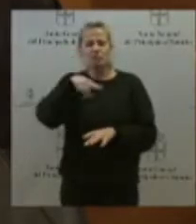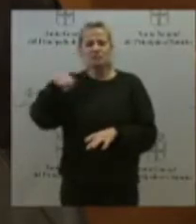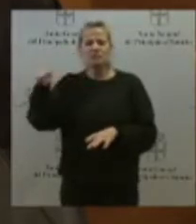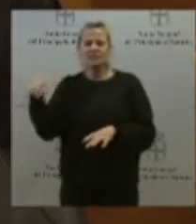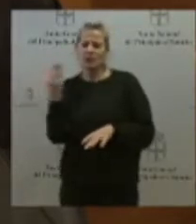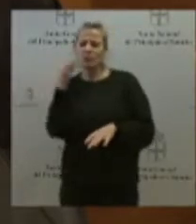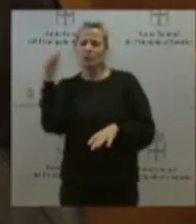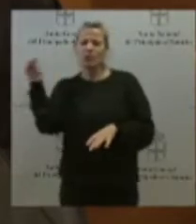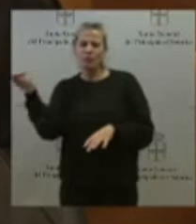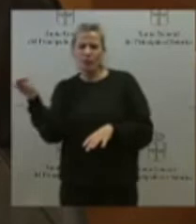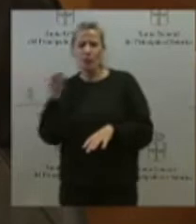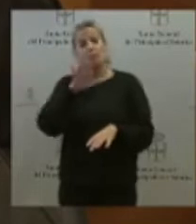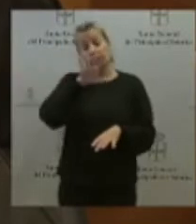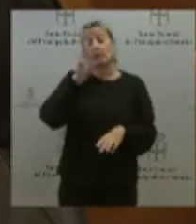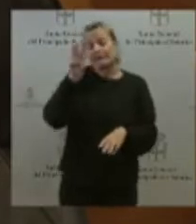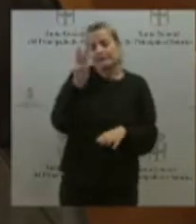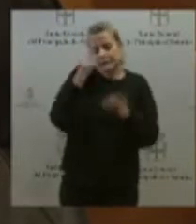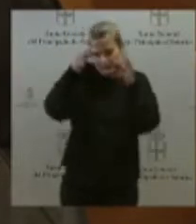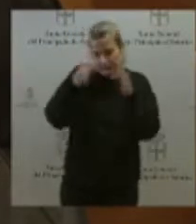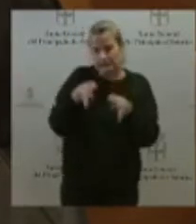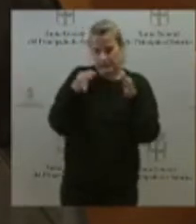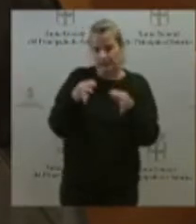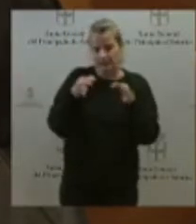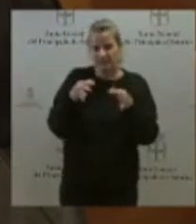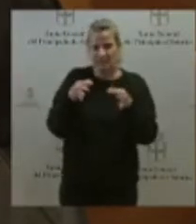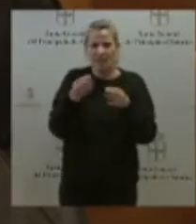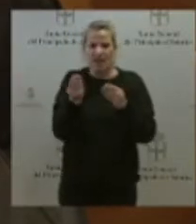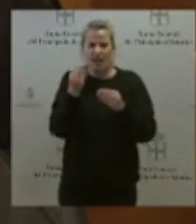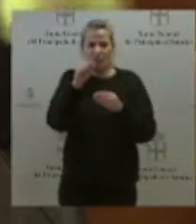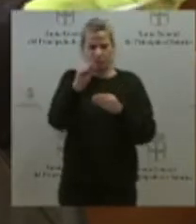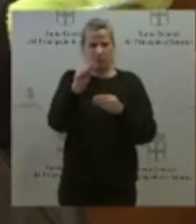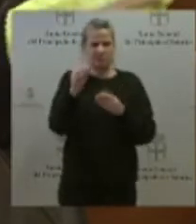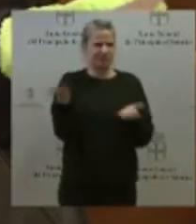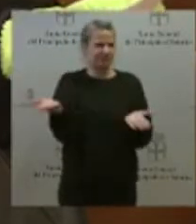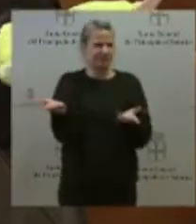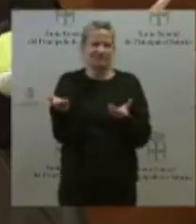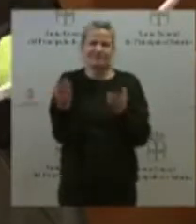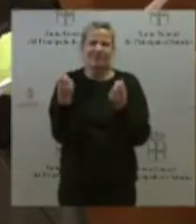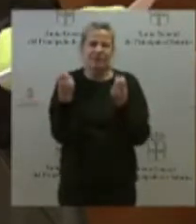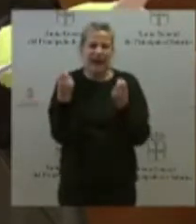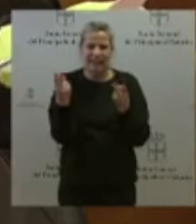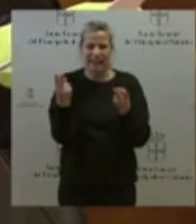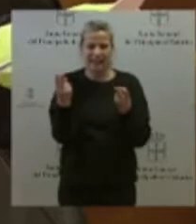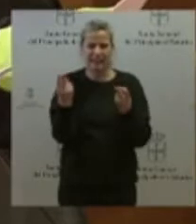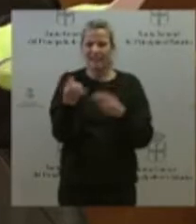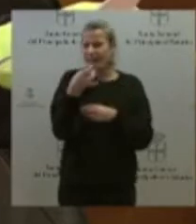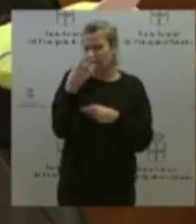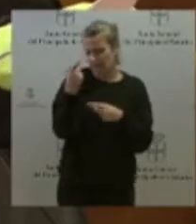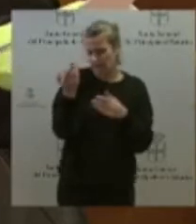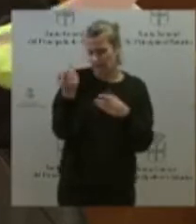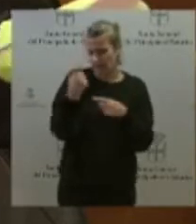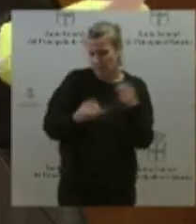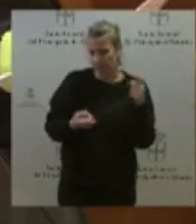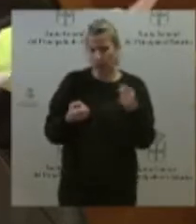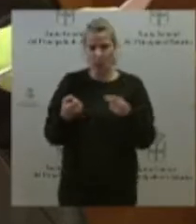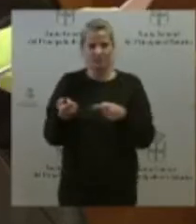mucho, ¿verdad? Una barra de pan, unos cuantos paquetes de pañuelos de papel, medio café. Esto es lo que ha ofrecido la patronal de la limpieza a